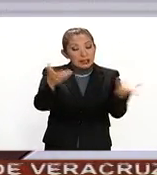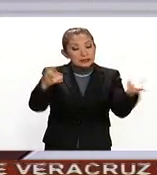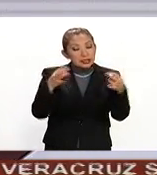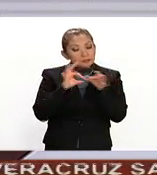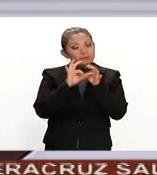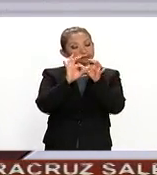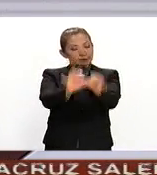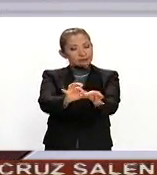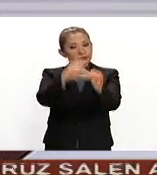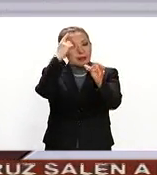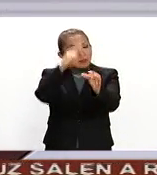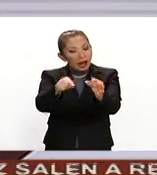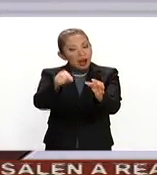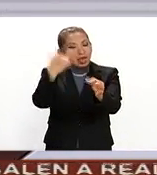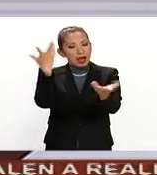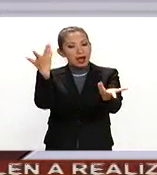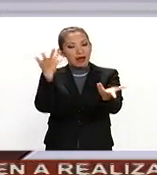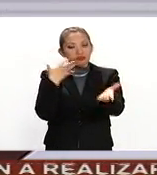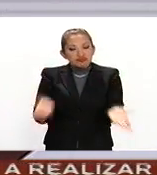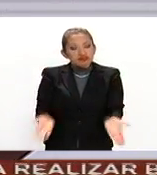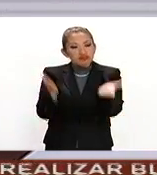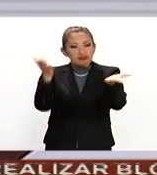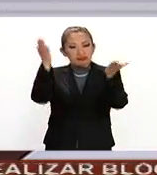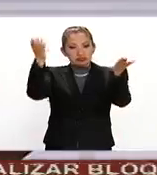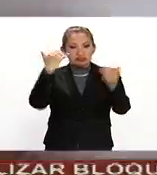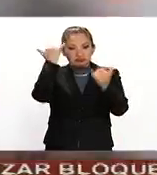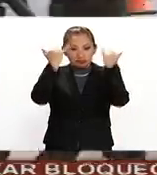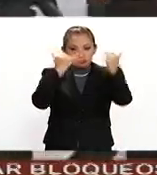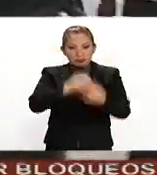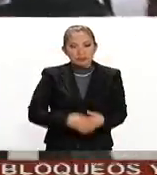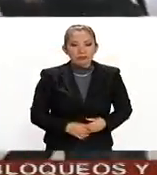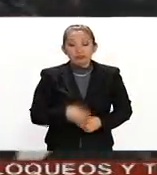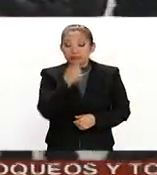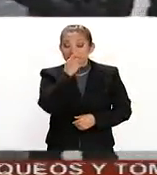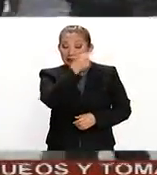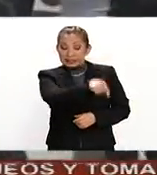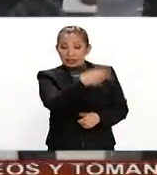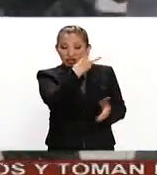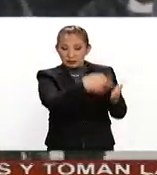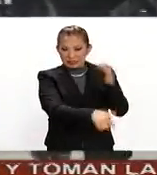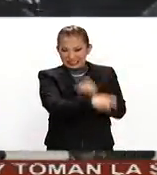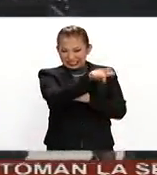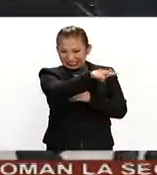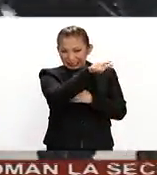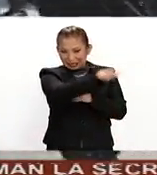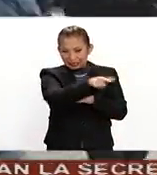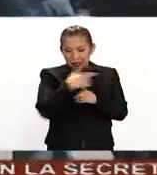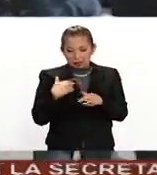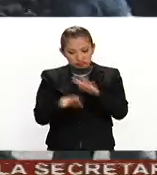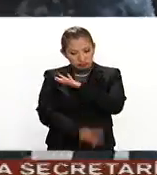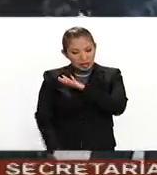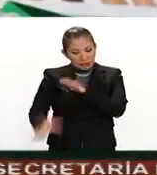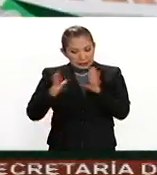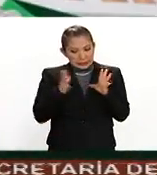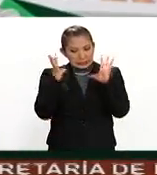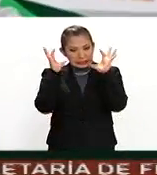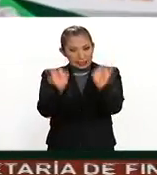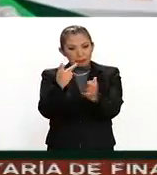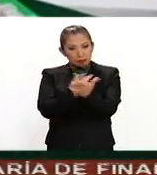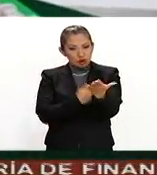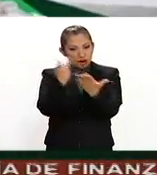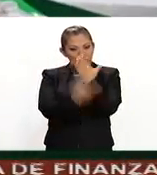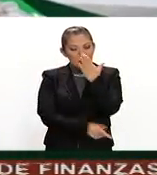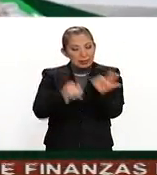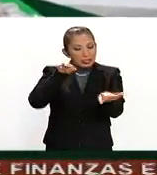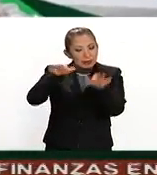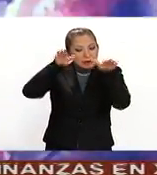forma coordinada para impulsar esta política. Dijo que a partir de 2017, ya en las bases de la consolidación del programa,